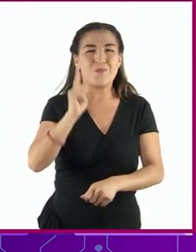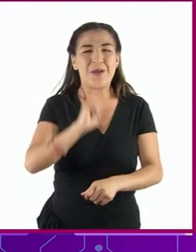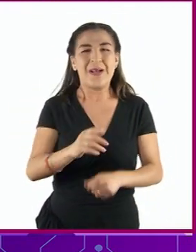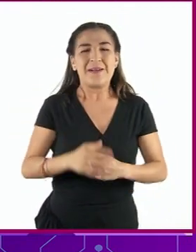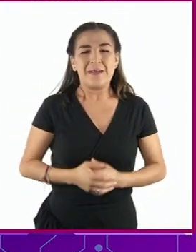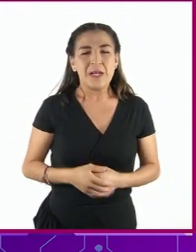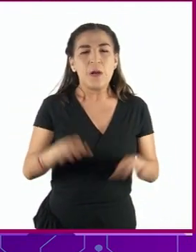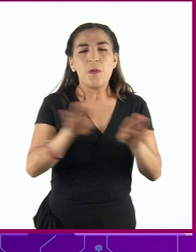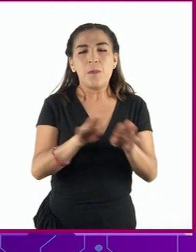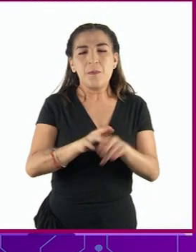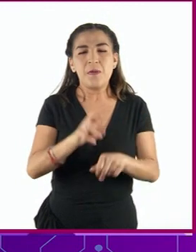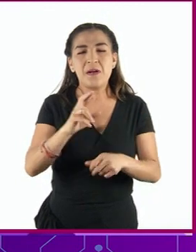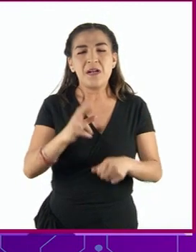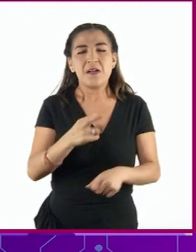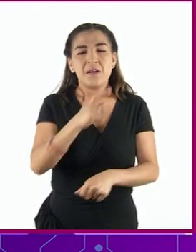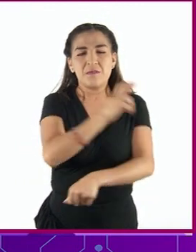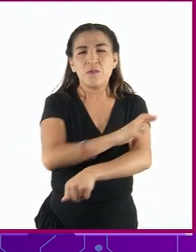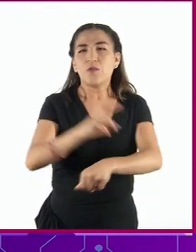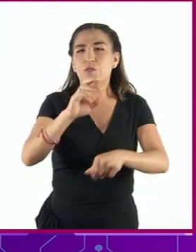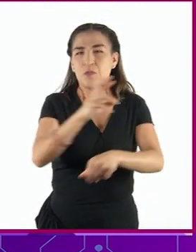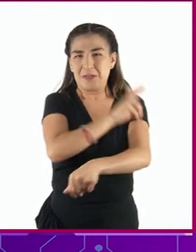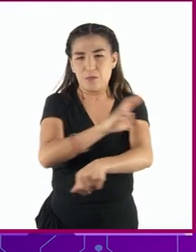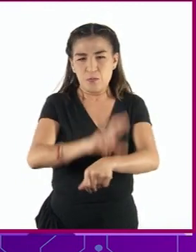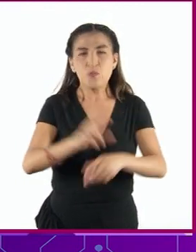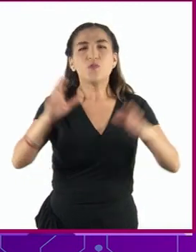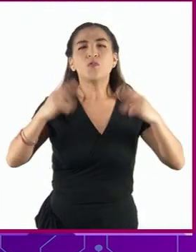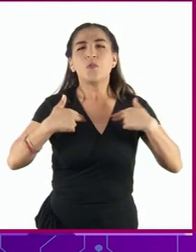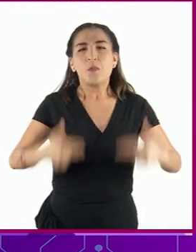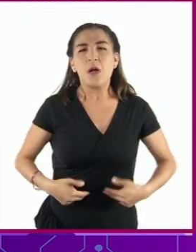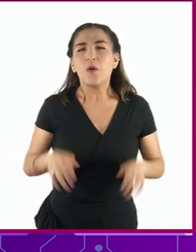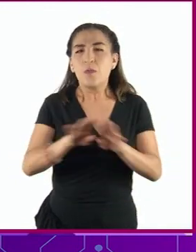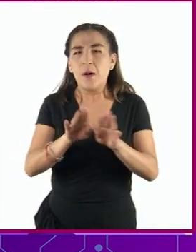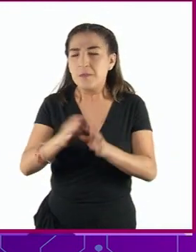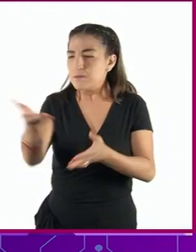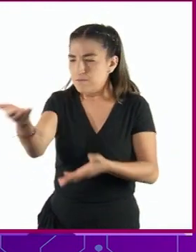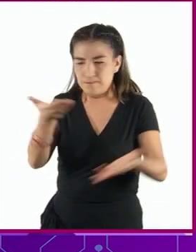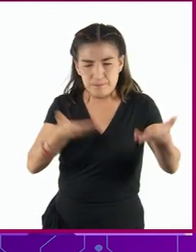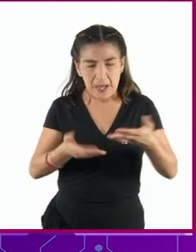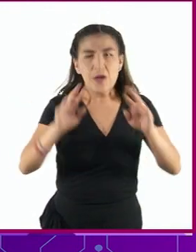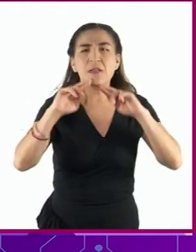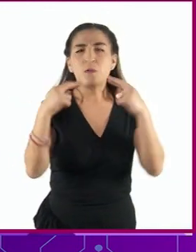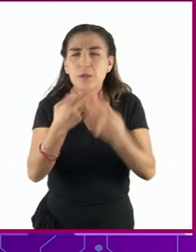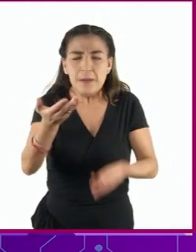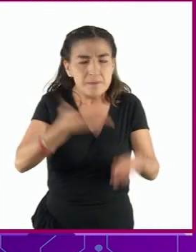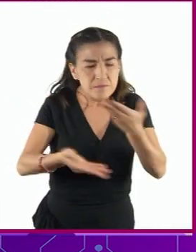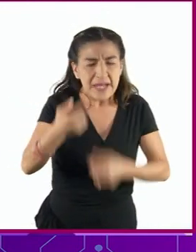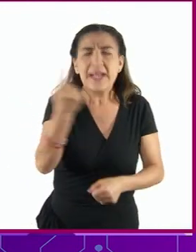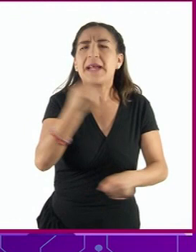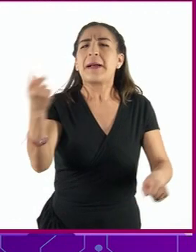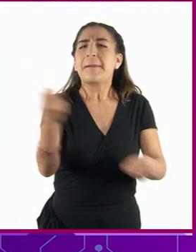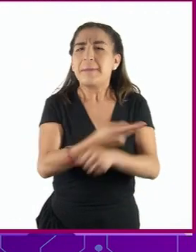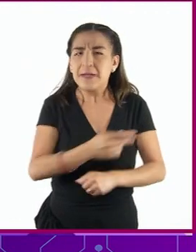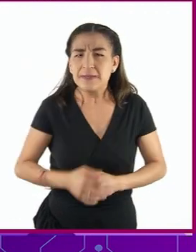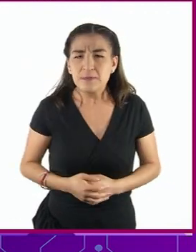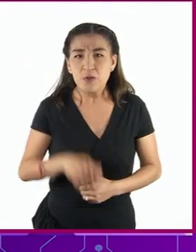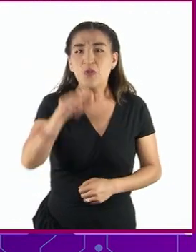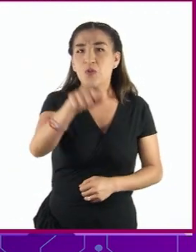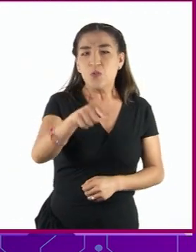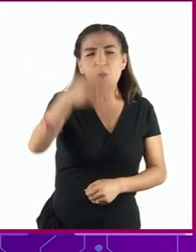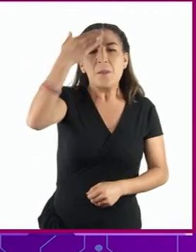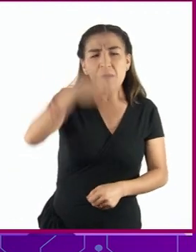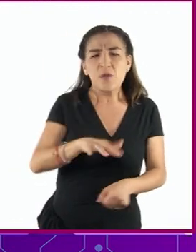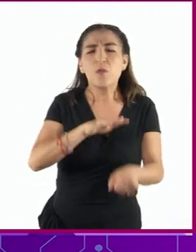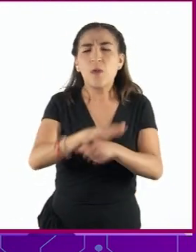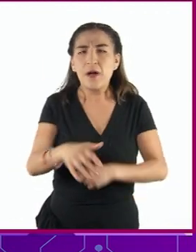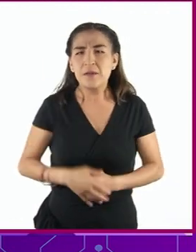humanos decidió intervenir. Los reunió para escuchar sus versiones de lo ocurrido, tras lo cual,